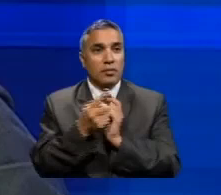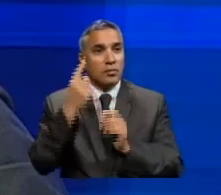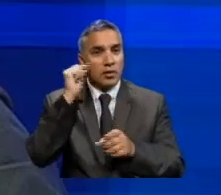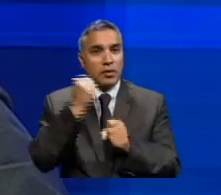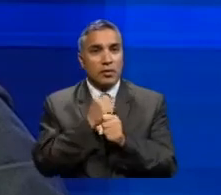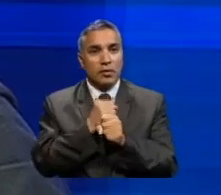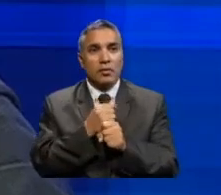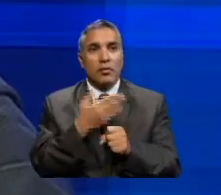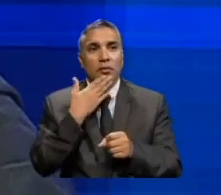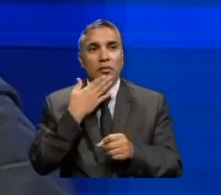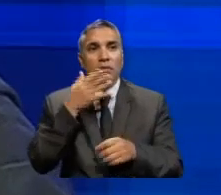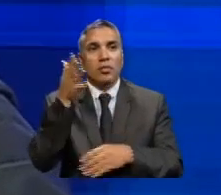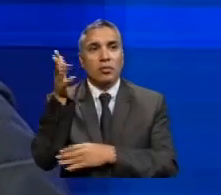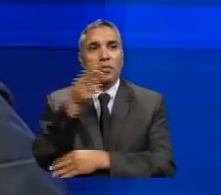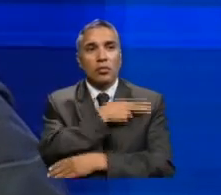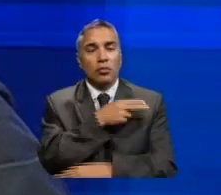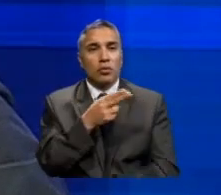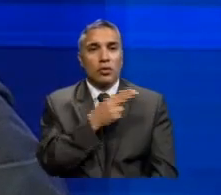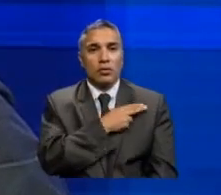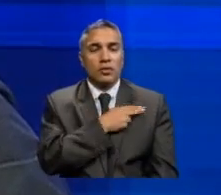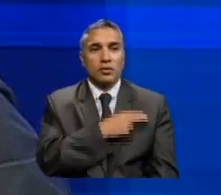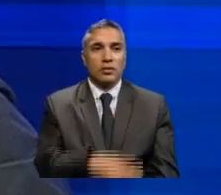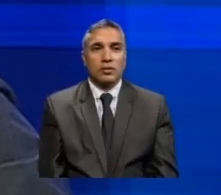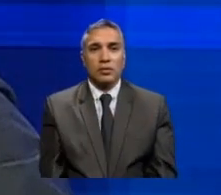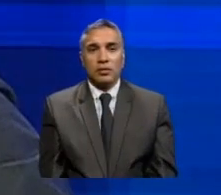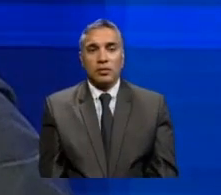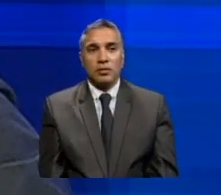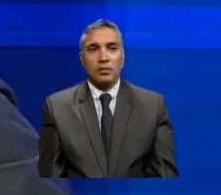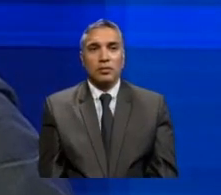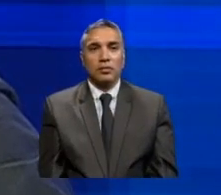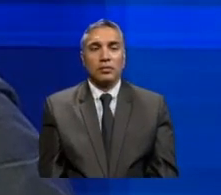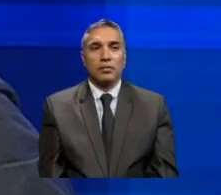trabajar como profesor universitario.